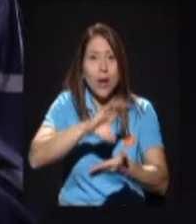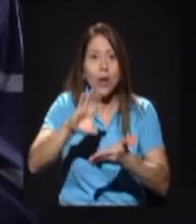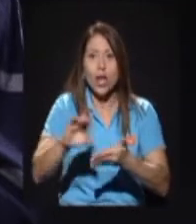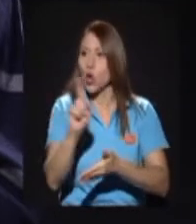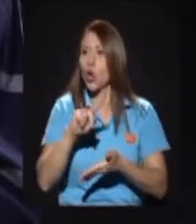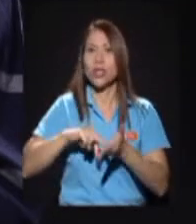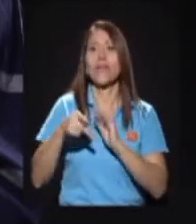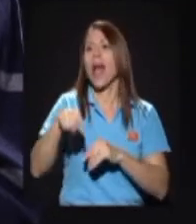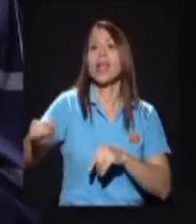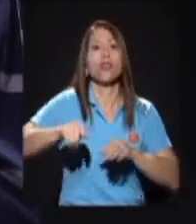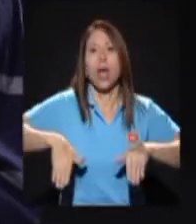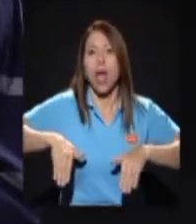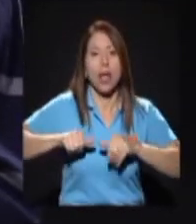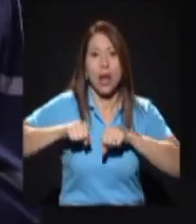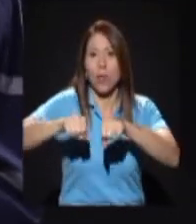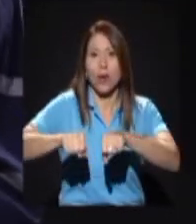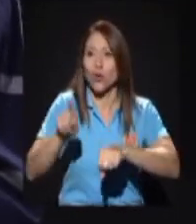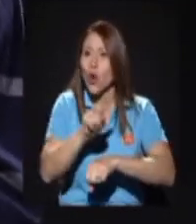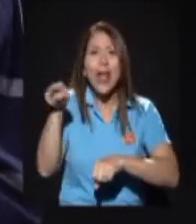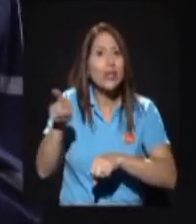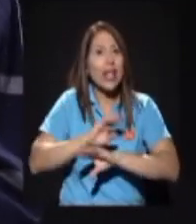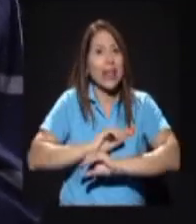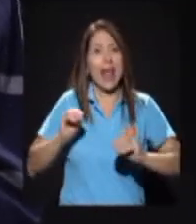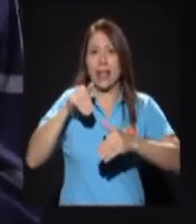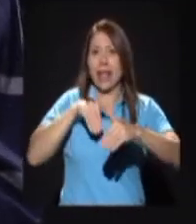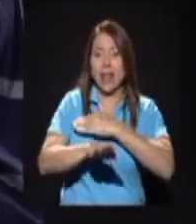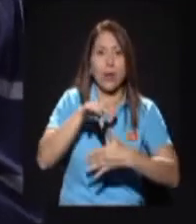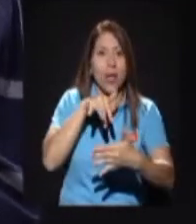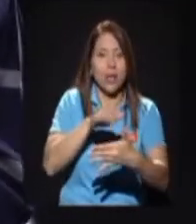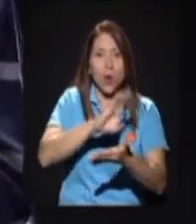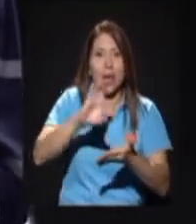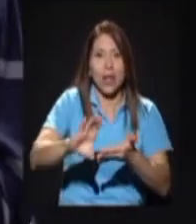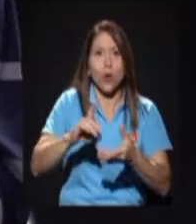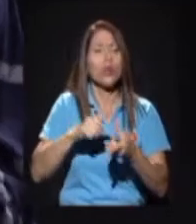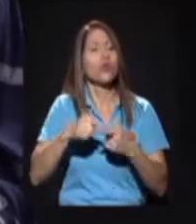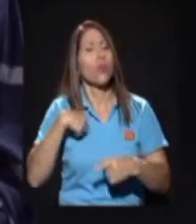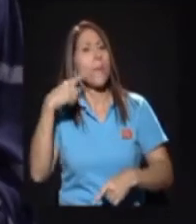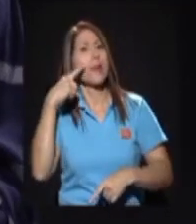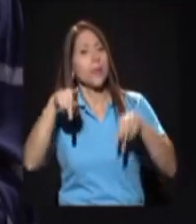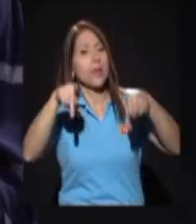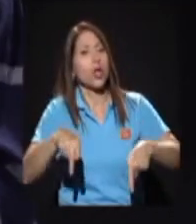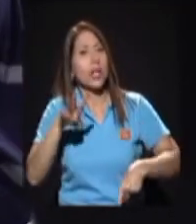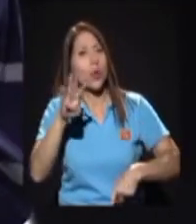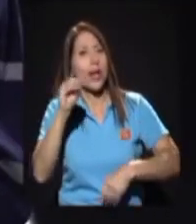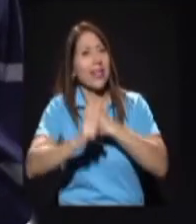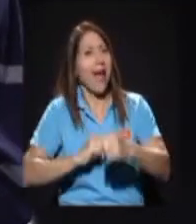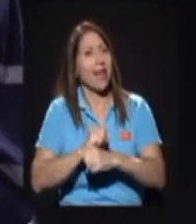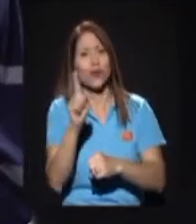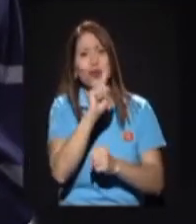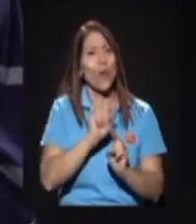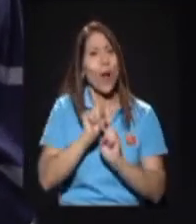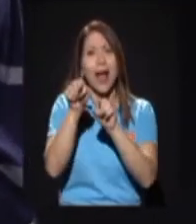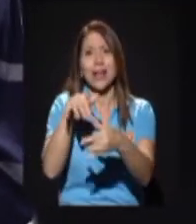colegio. Entonces uno dice, bueno, muchachos de 20 a 40 años no van a volver al colegio, o sea, olvidémonos de que eso... Pero entonces ahí tenemos